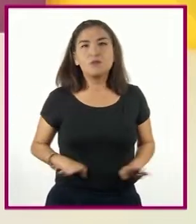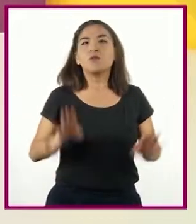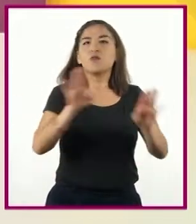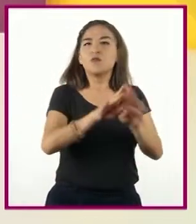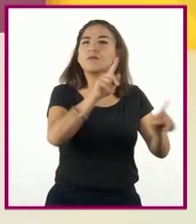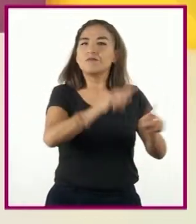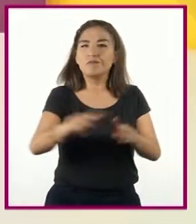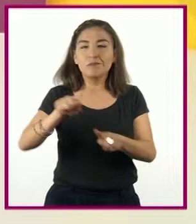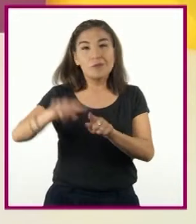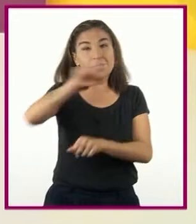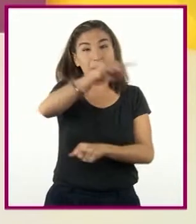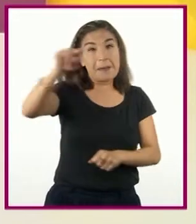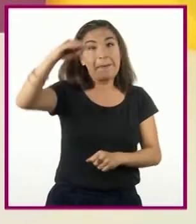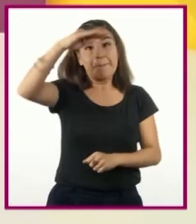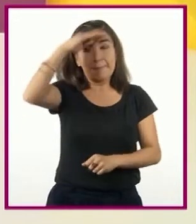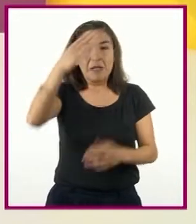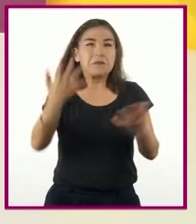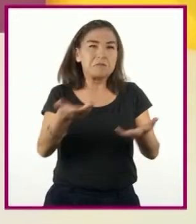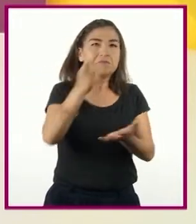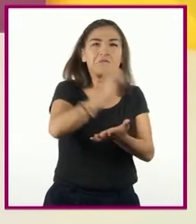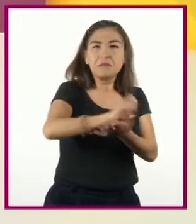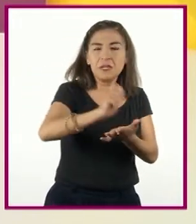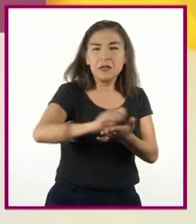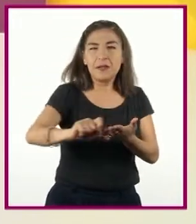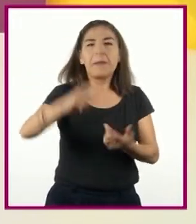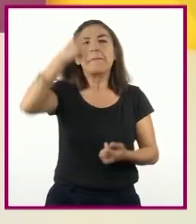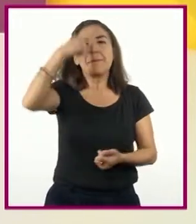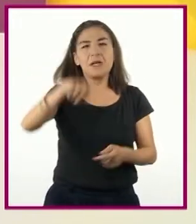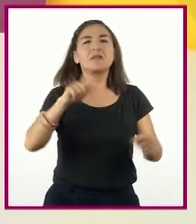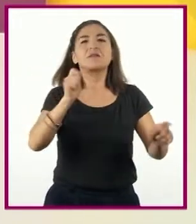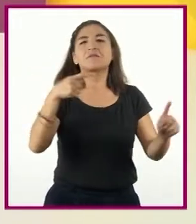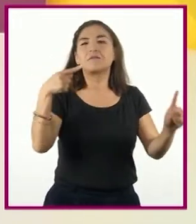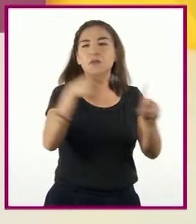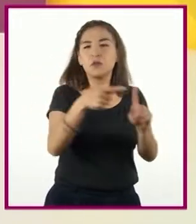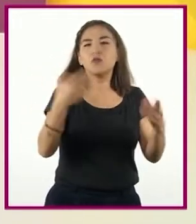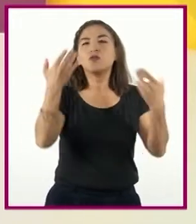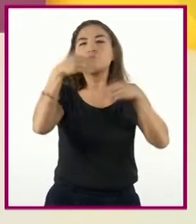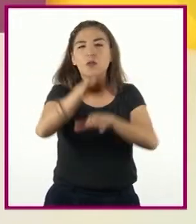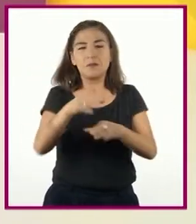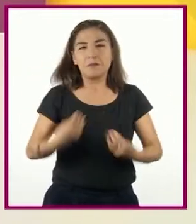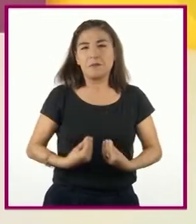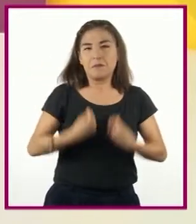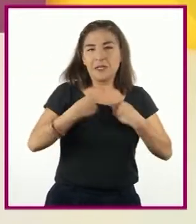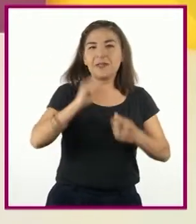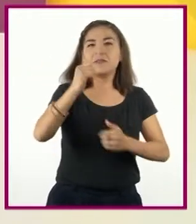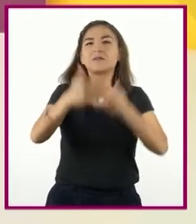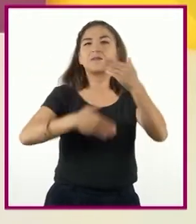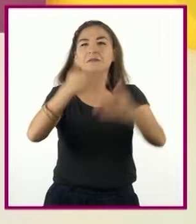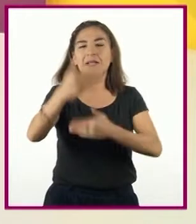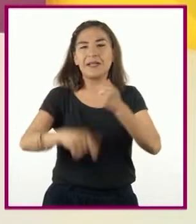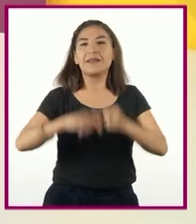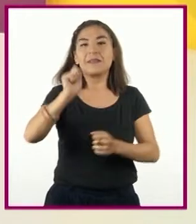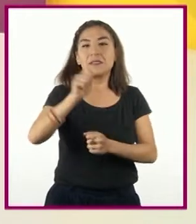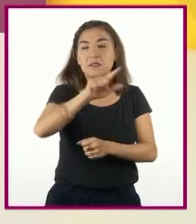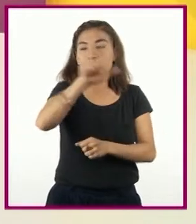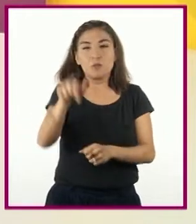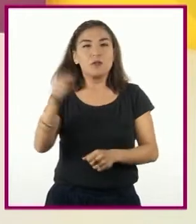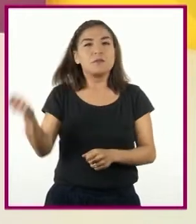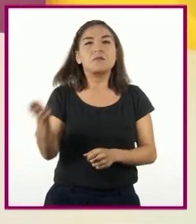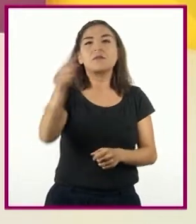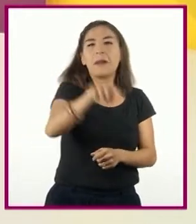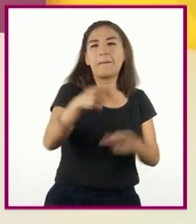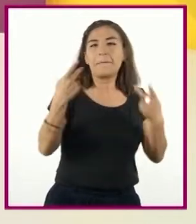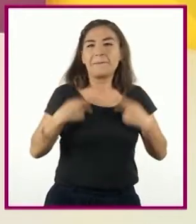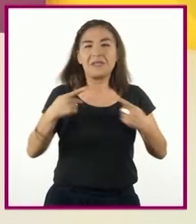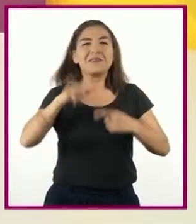rasgos que estén pensando o escriban hará referencia a aspectos que tienen que ver con la influencia que han recibido de las personas